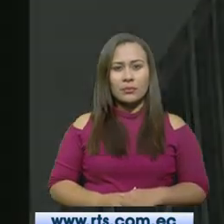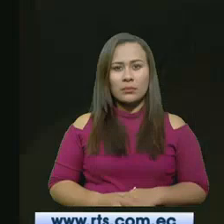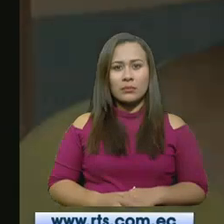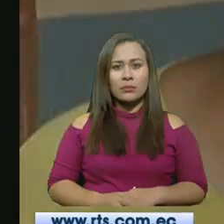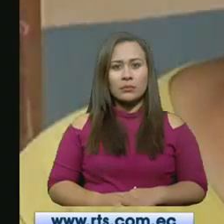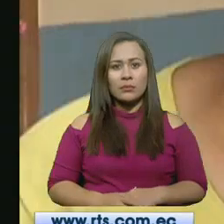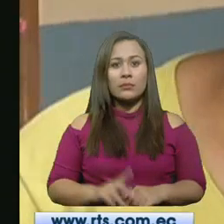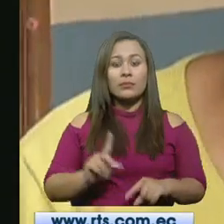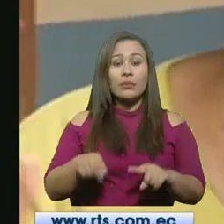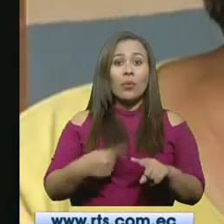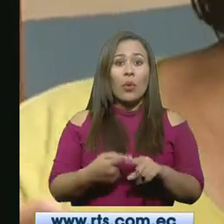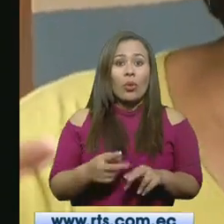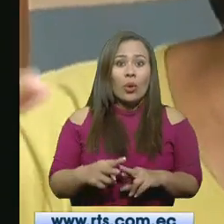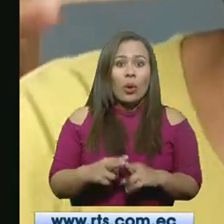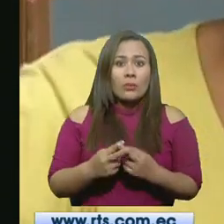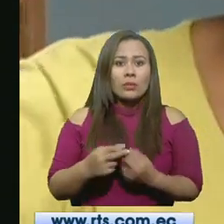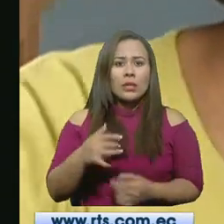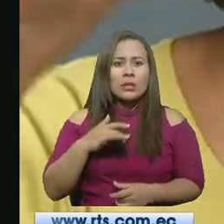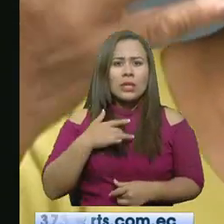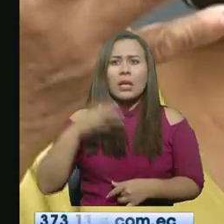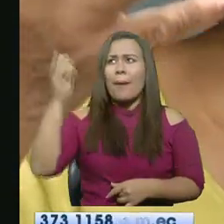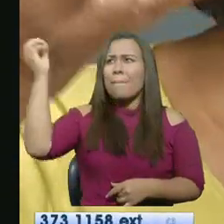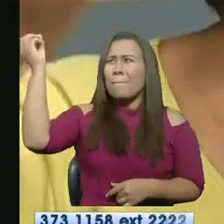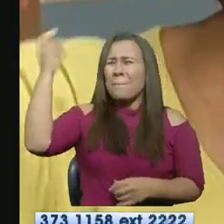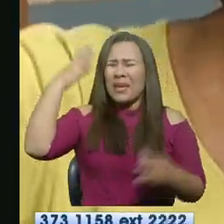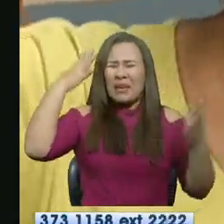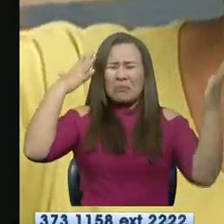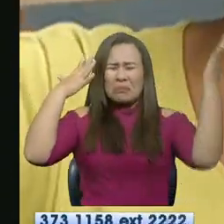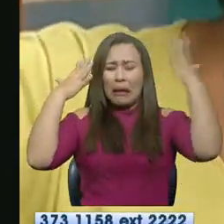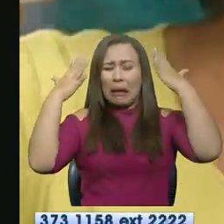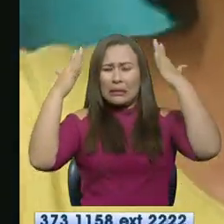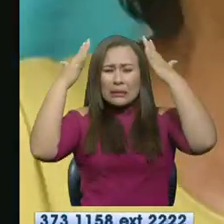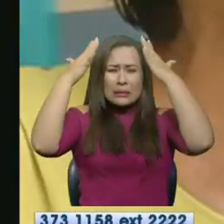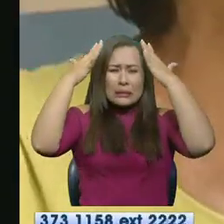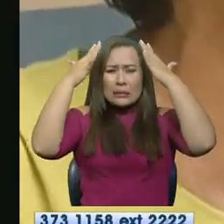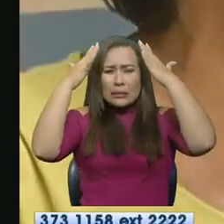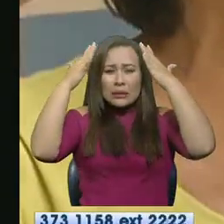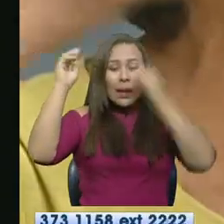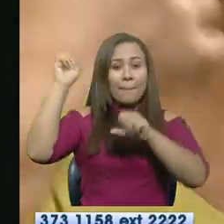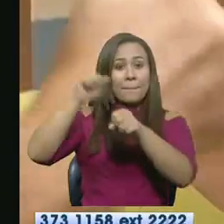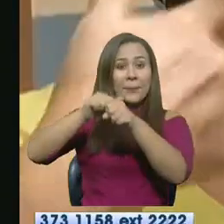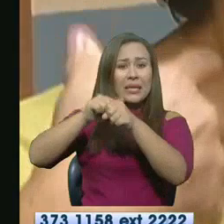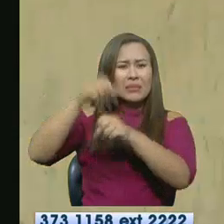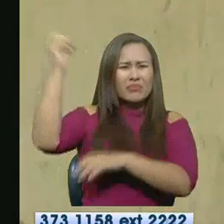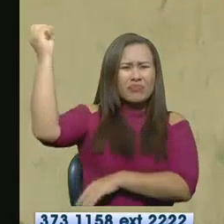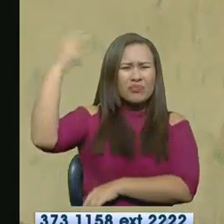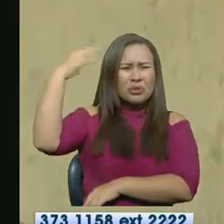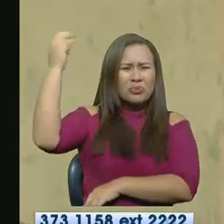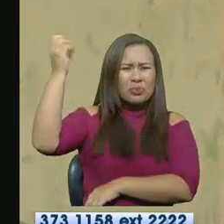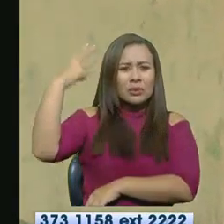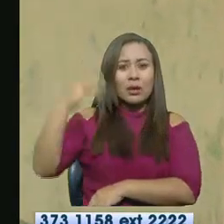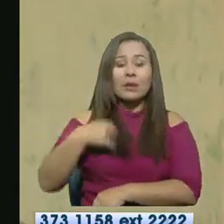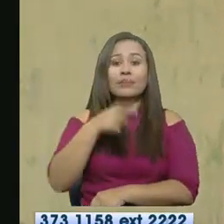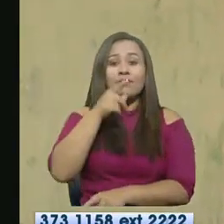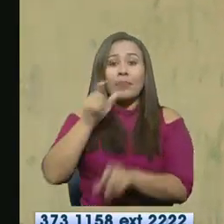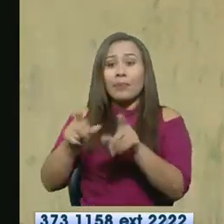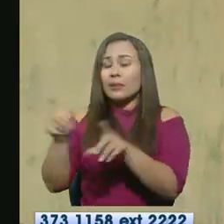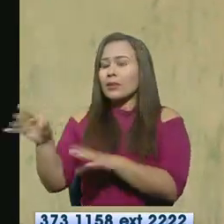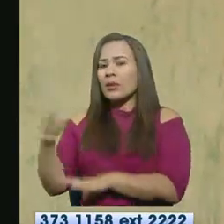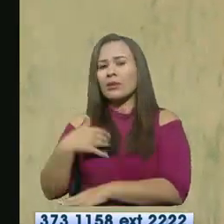Cuando comencé a sentir que me caían piedras encima de esa casa, me caían piedras y piedras y piedras. Los vecinos